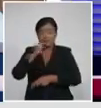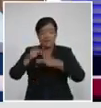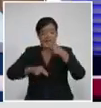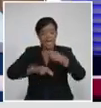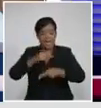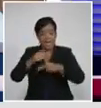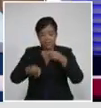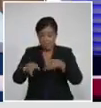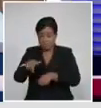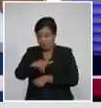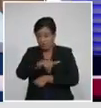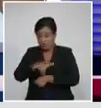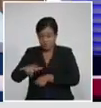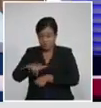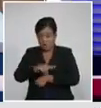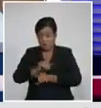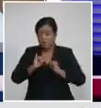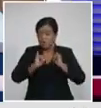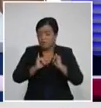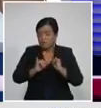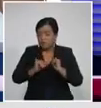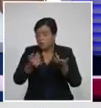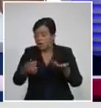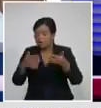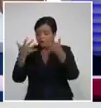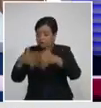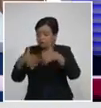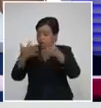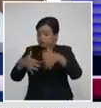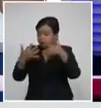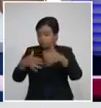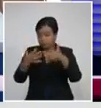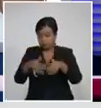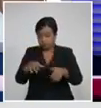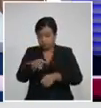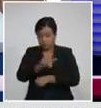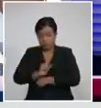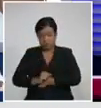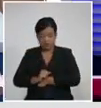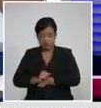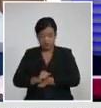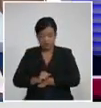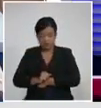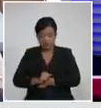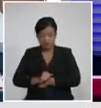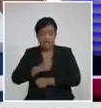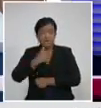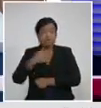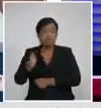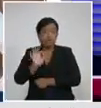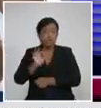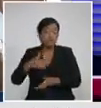paralelo a los datos que hemos tenido. Uno no puede, mientras no tenga la evidencia clara